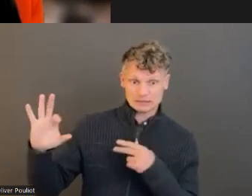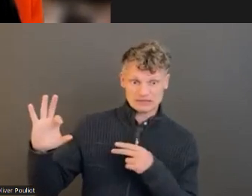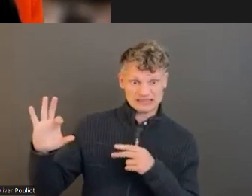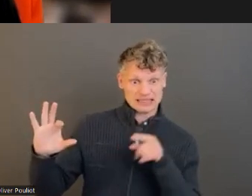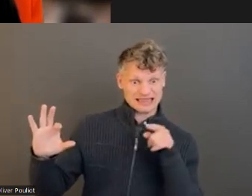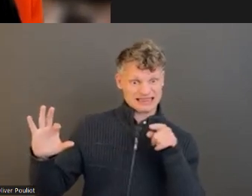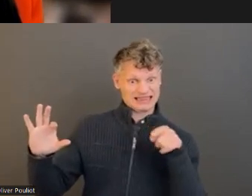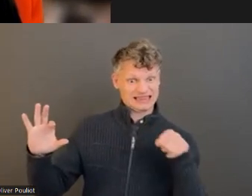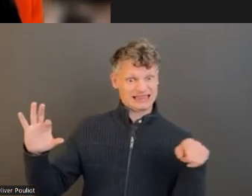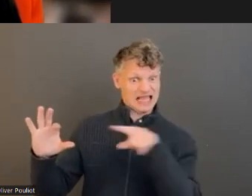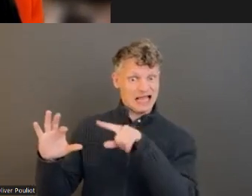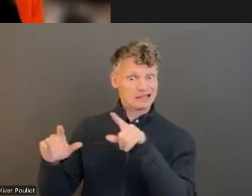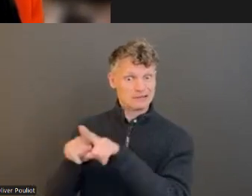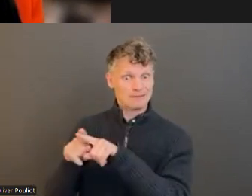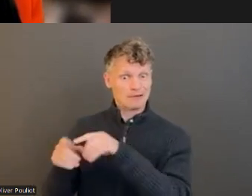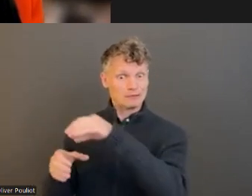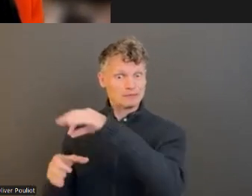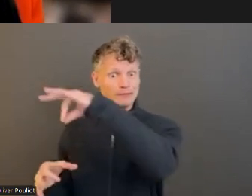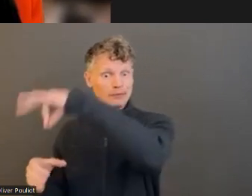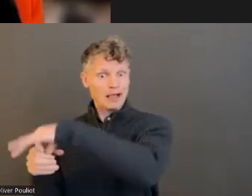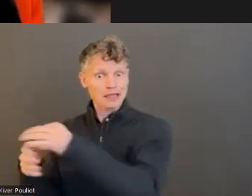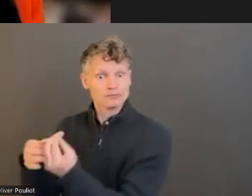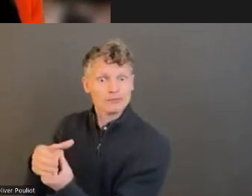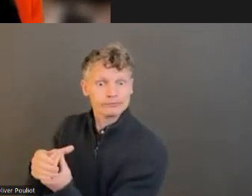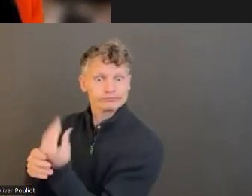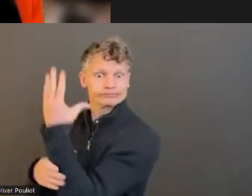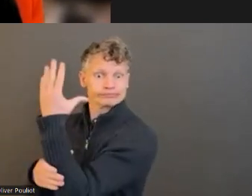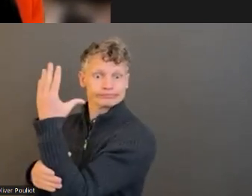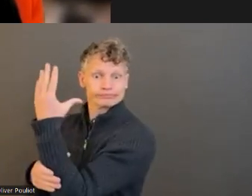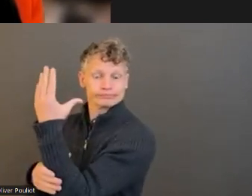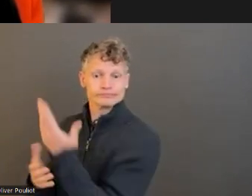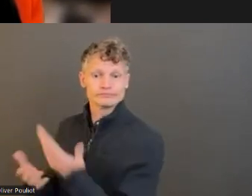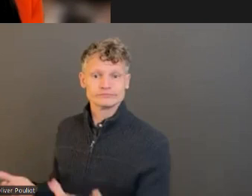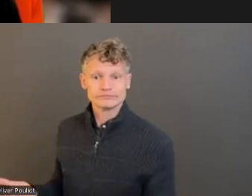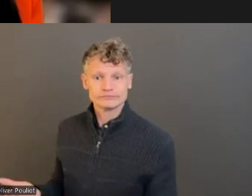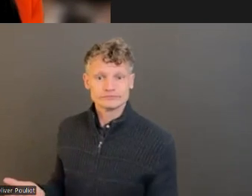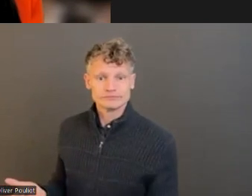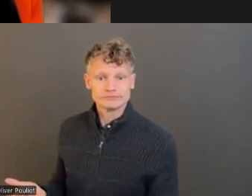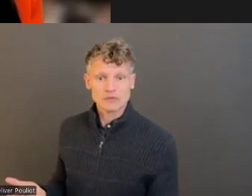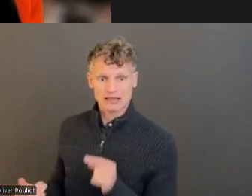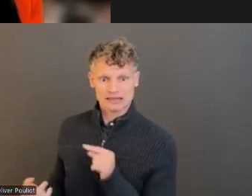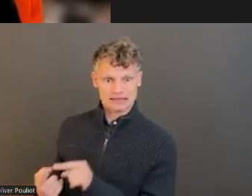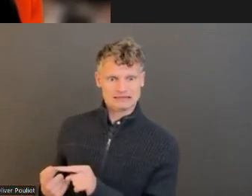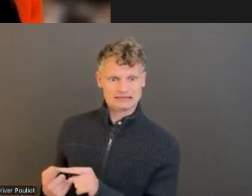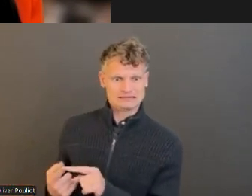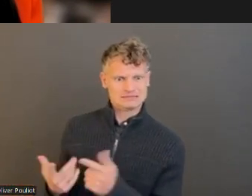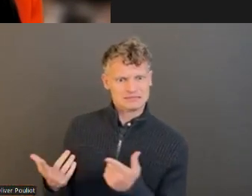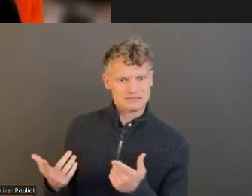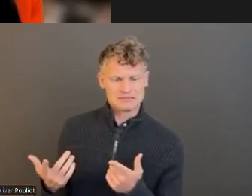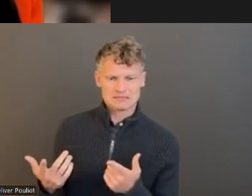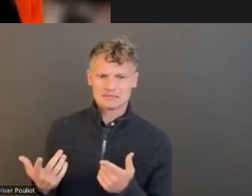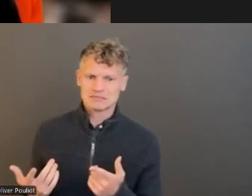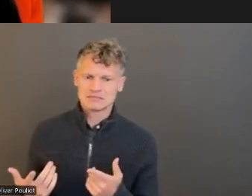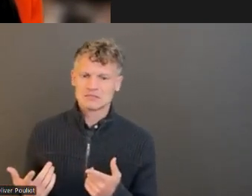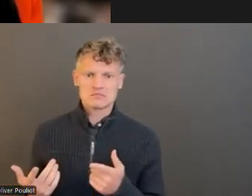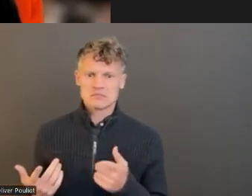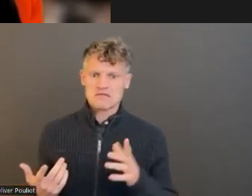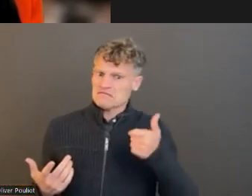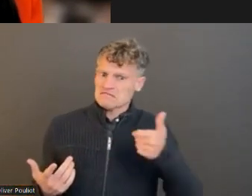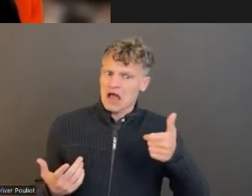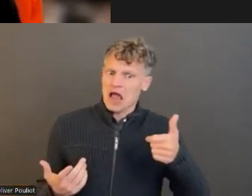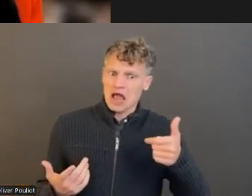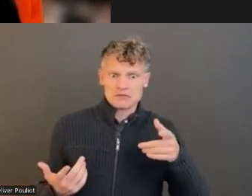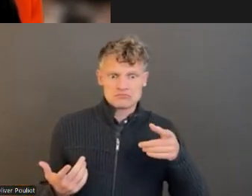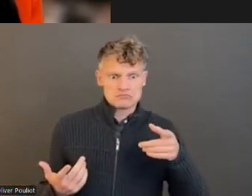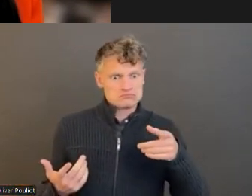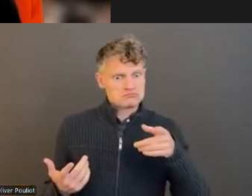fue puesta por agentes externos creyendo que era la solución. Entonces, nosotros estamos en este proceso